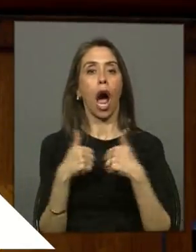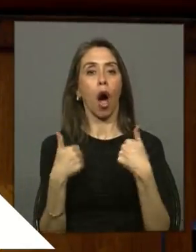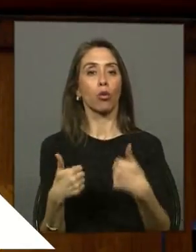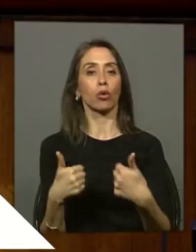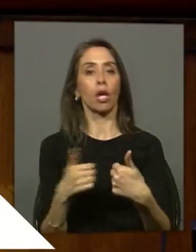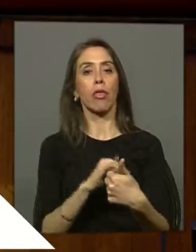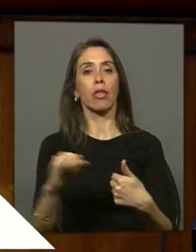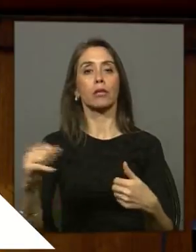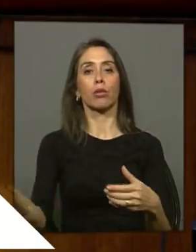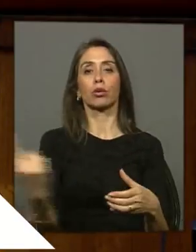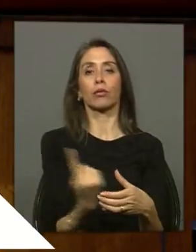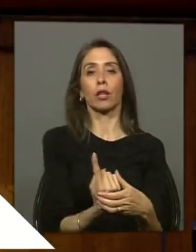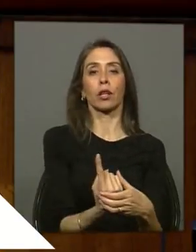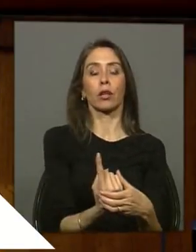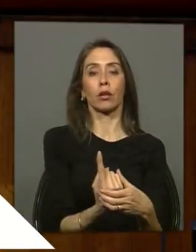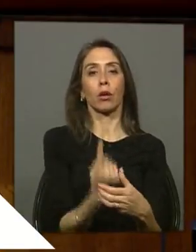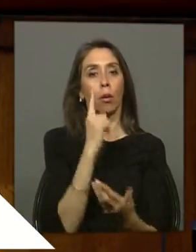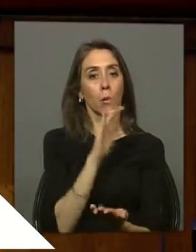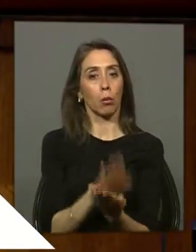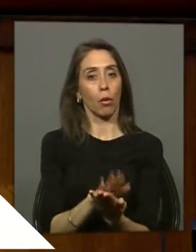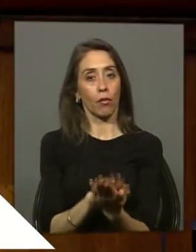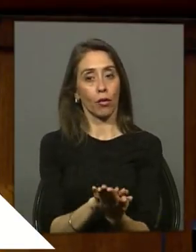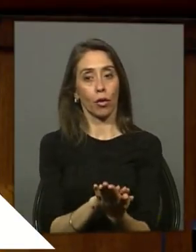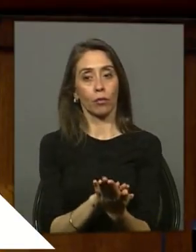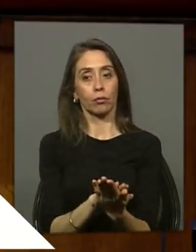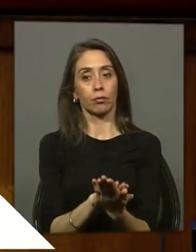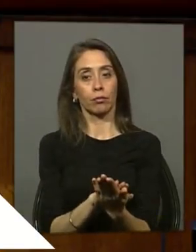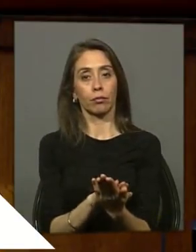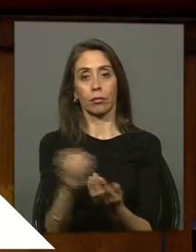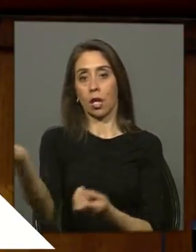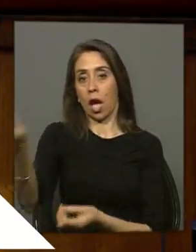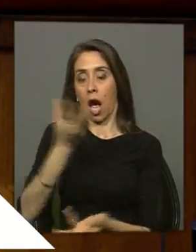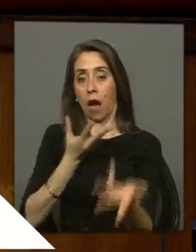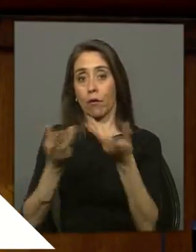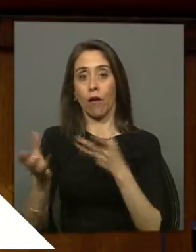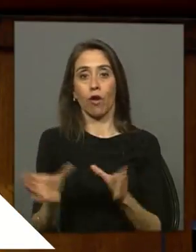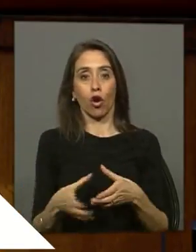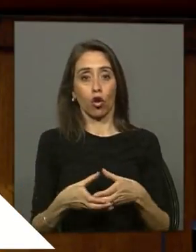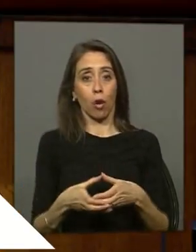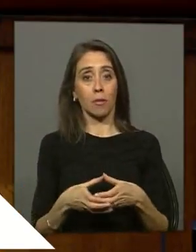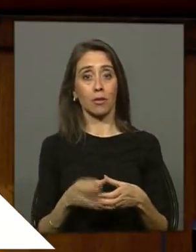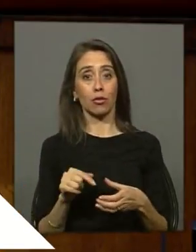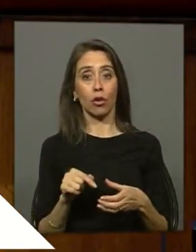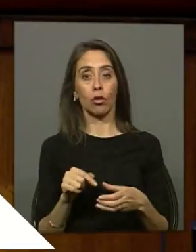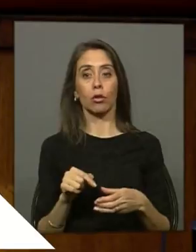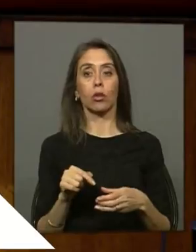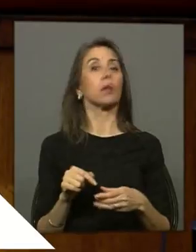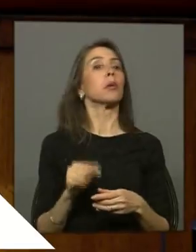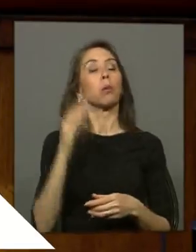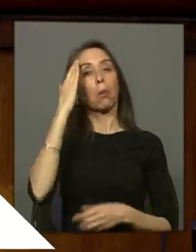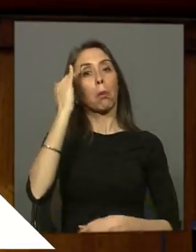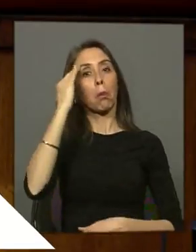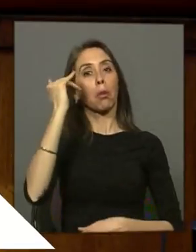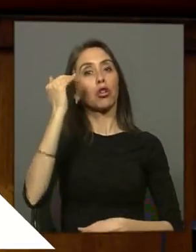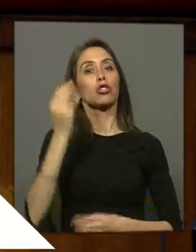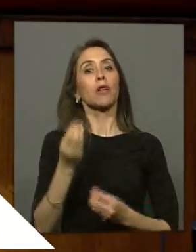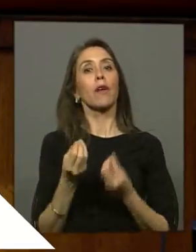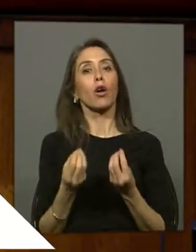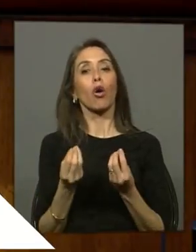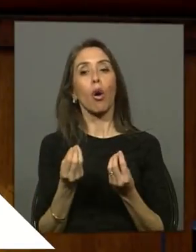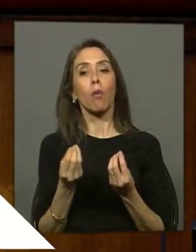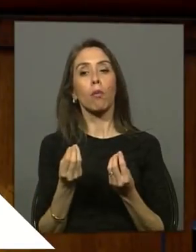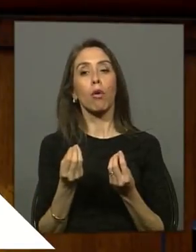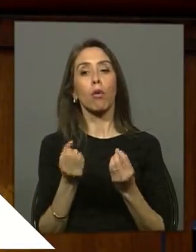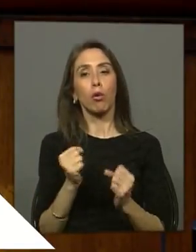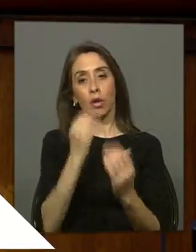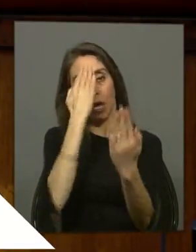sumó posteriormente además se constató con los testimonios recibidos en la comisión que había algún grado desconocimiento sobre la forma óptima para